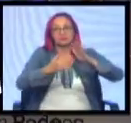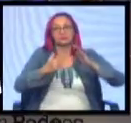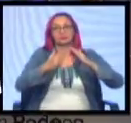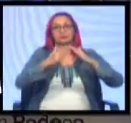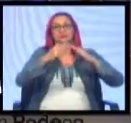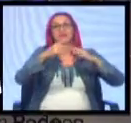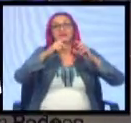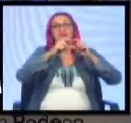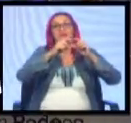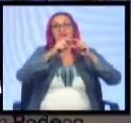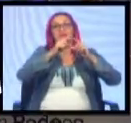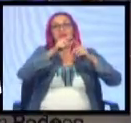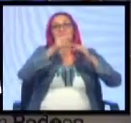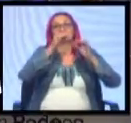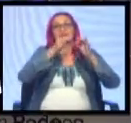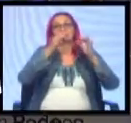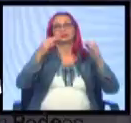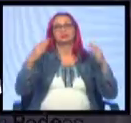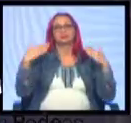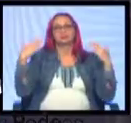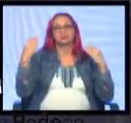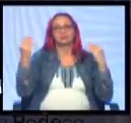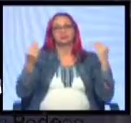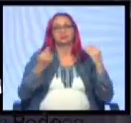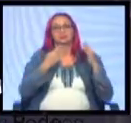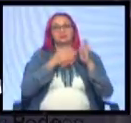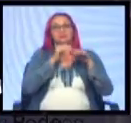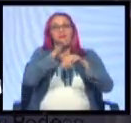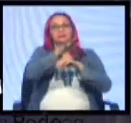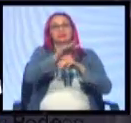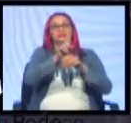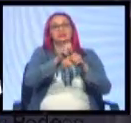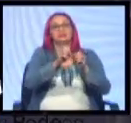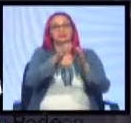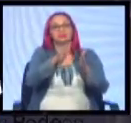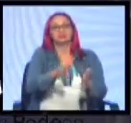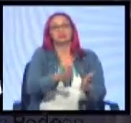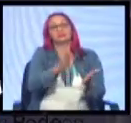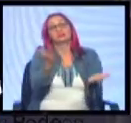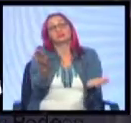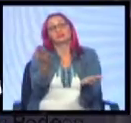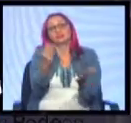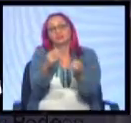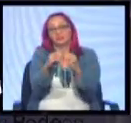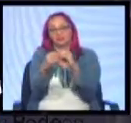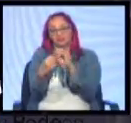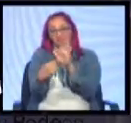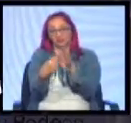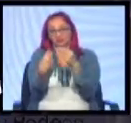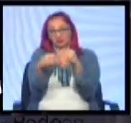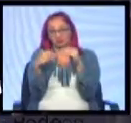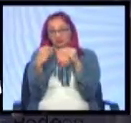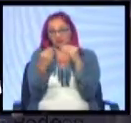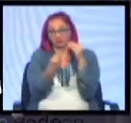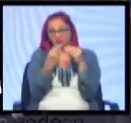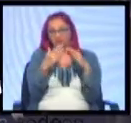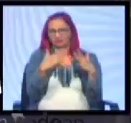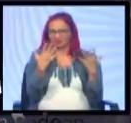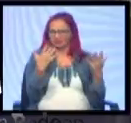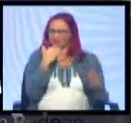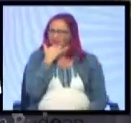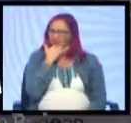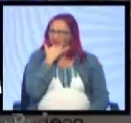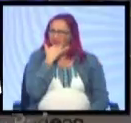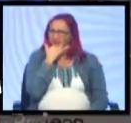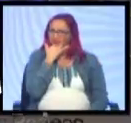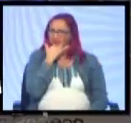están haciendo la rifa para la fiesta de la alegría, que están y que los mandan sus educadores con los numeritos a vender a las casas? ¿Qué pasa?